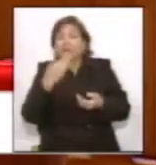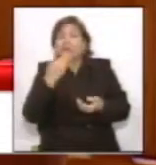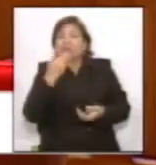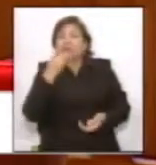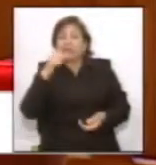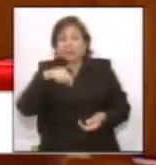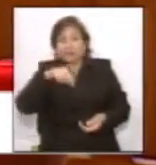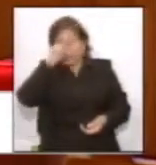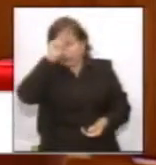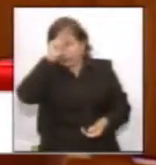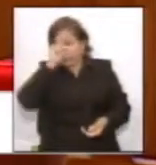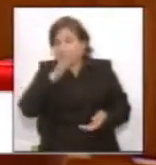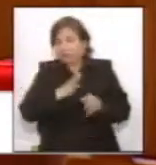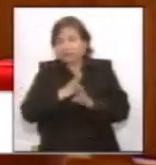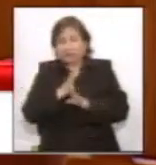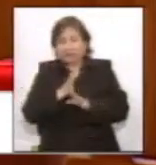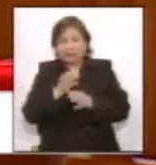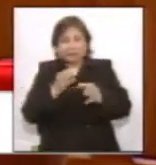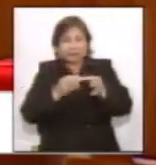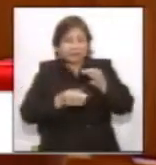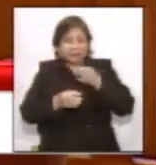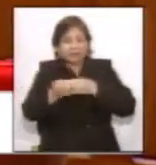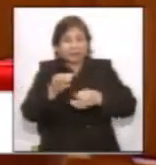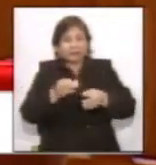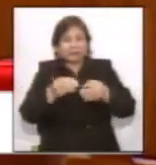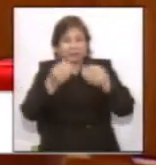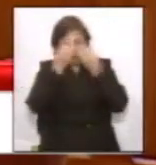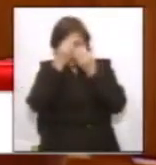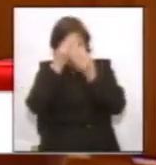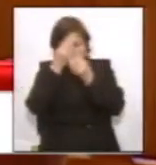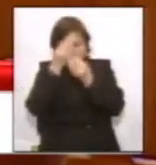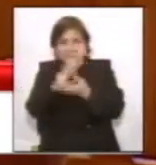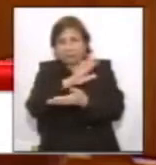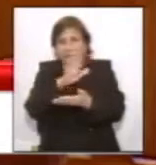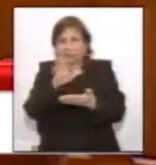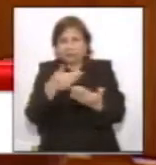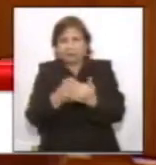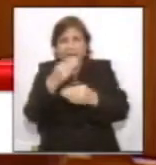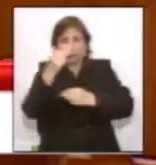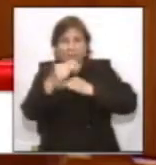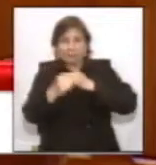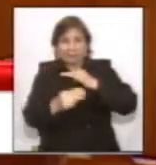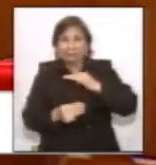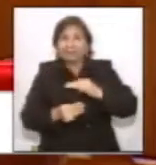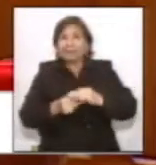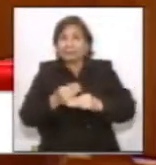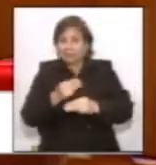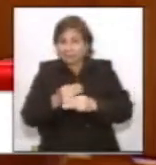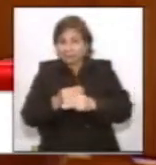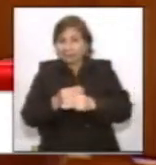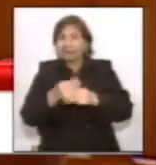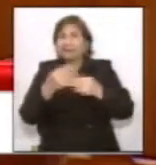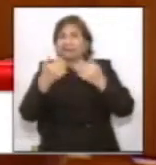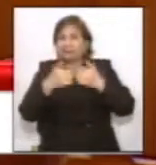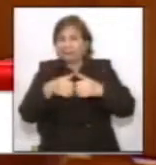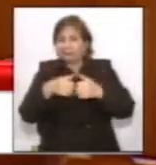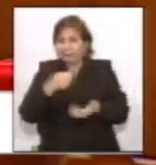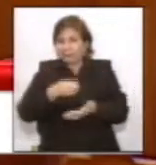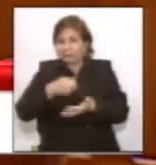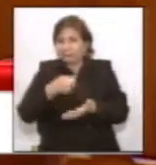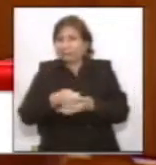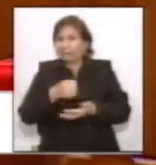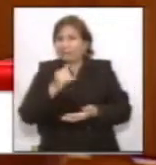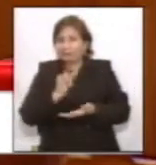en el Perú y mediante el intercambio automático de información en el resto del mundo. Hay empresas que, debiendo pagar